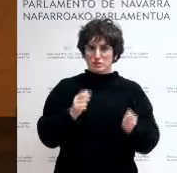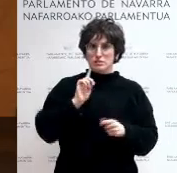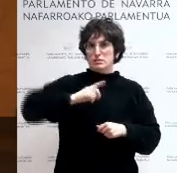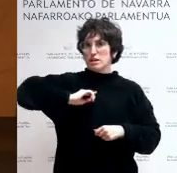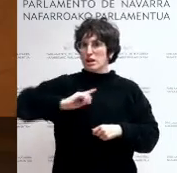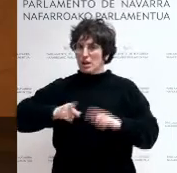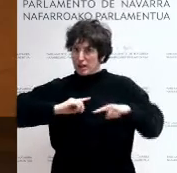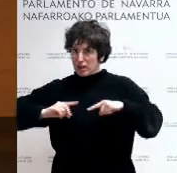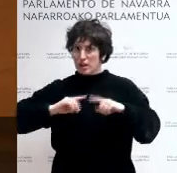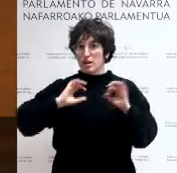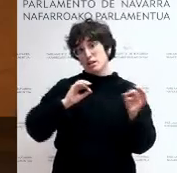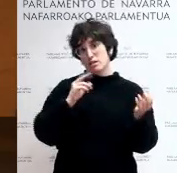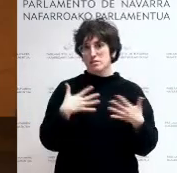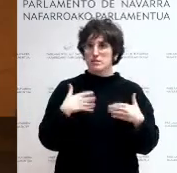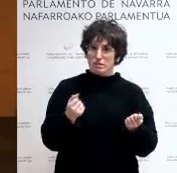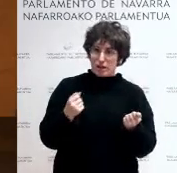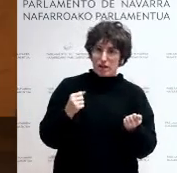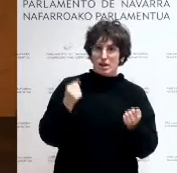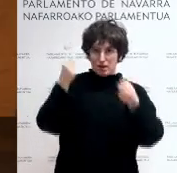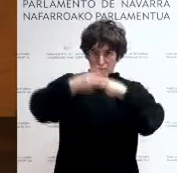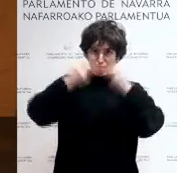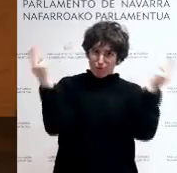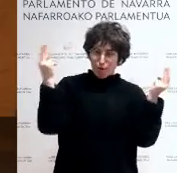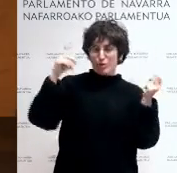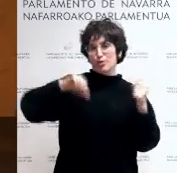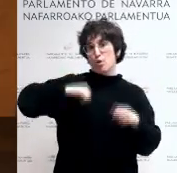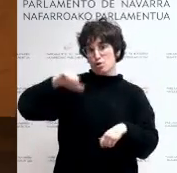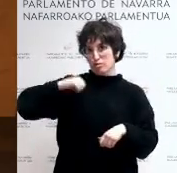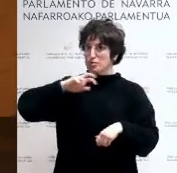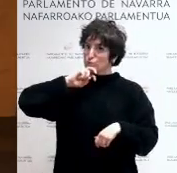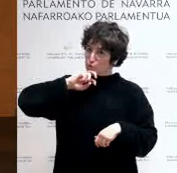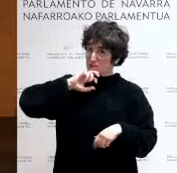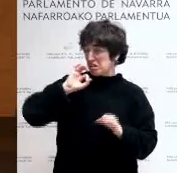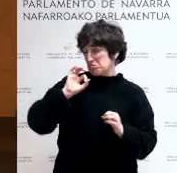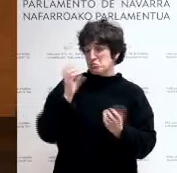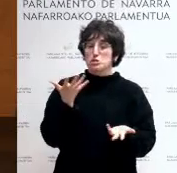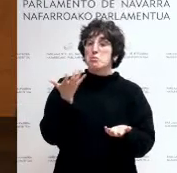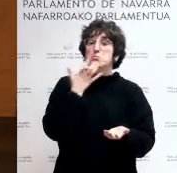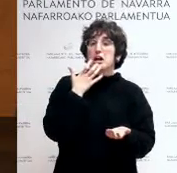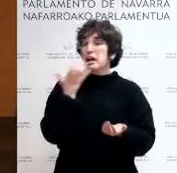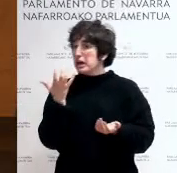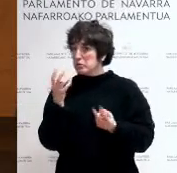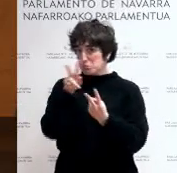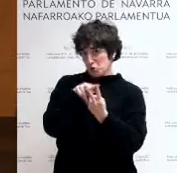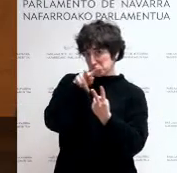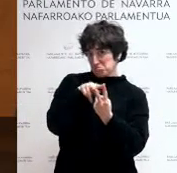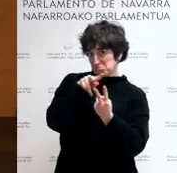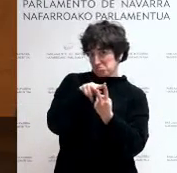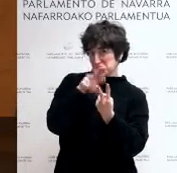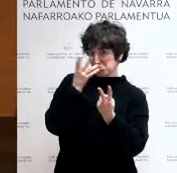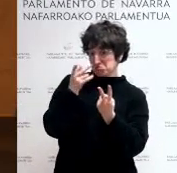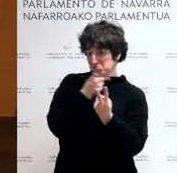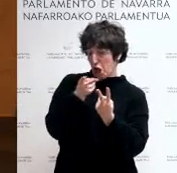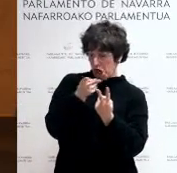sanidad pública y por el Hospital de Tudela. Estos son solo 2 ejemplos de 2 ciudadanos que han decidido elevar su queja, su protesta a